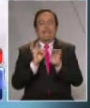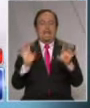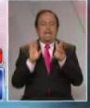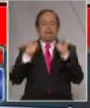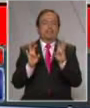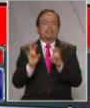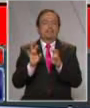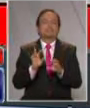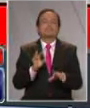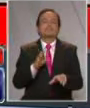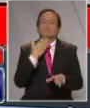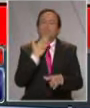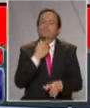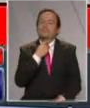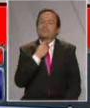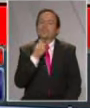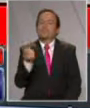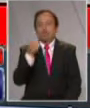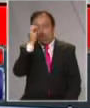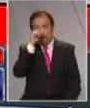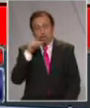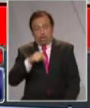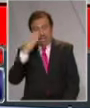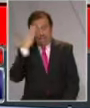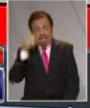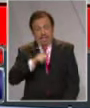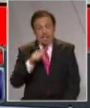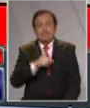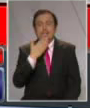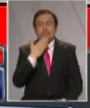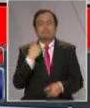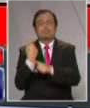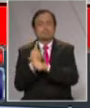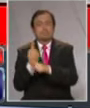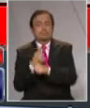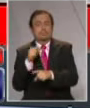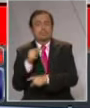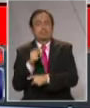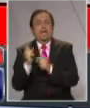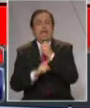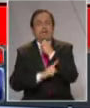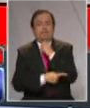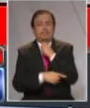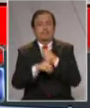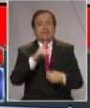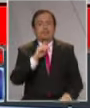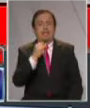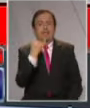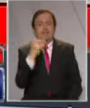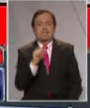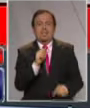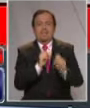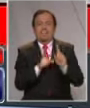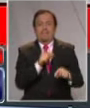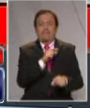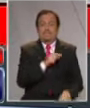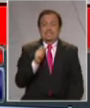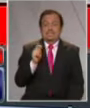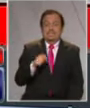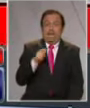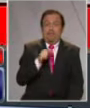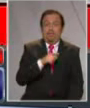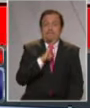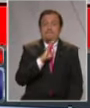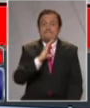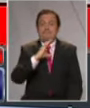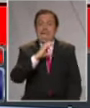tema. Me gustaría conocer también su opinión porque en el día de hoy también conversamos con el abogado Daza, quien defiende al senador Bianchi, y